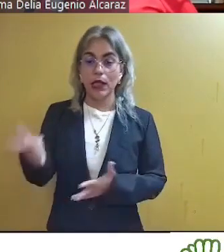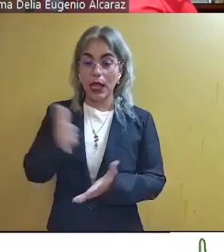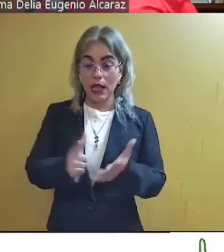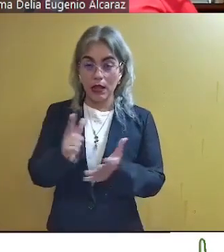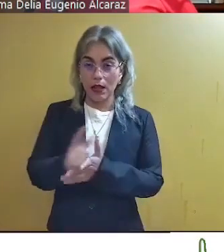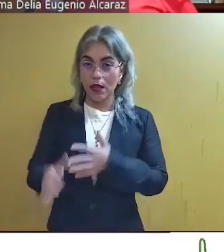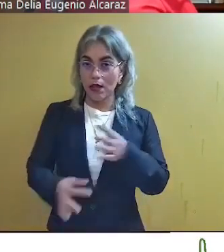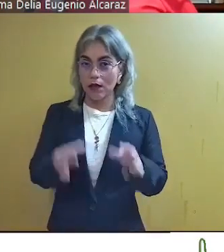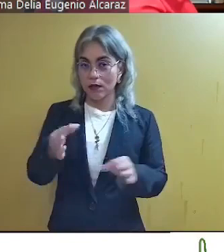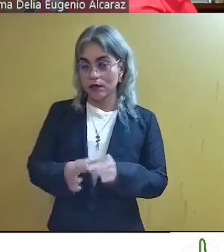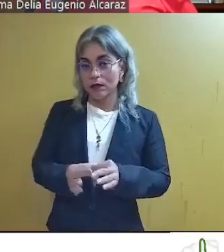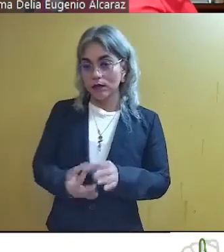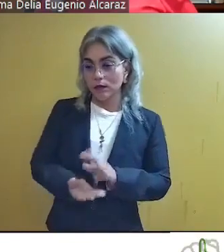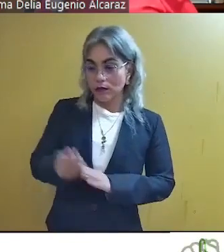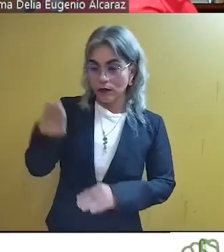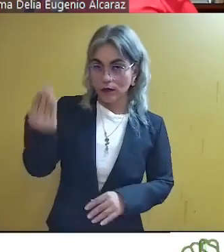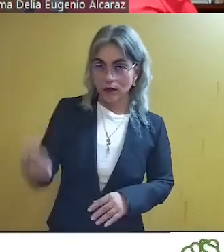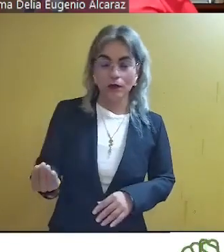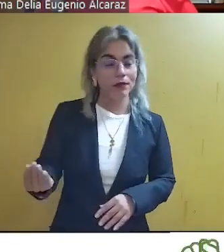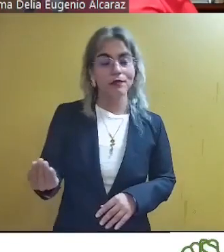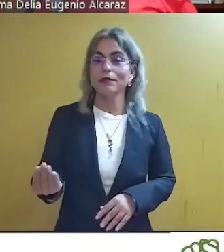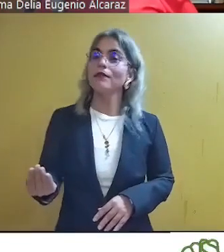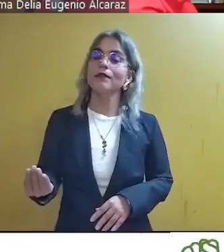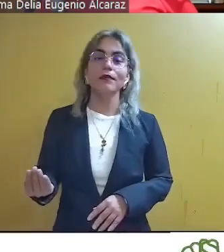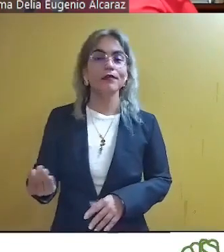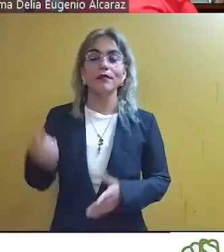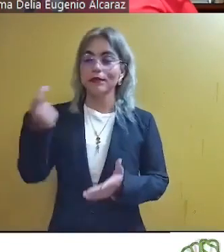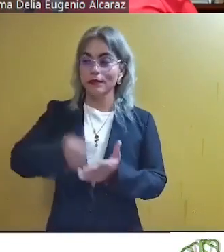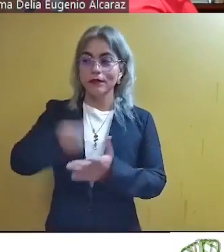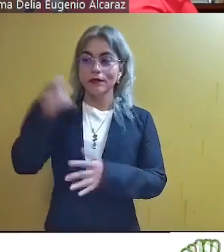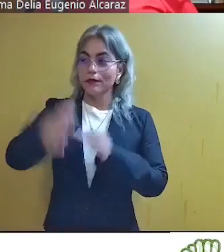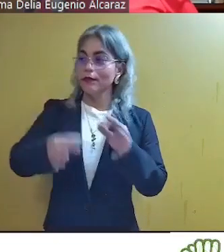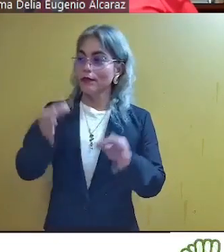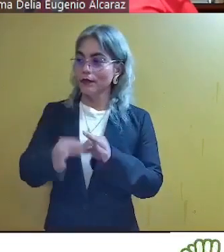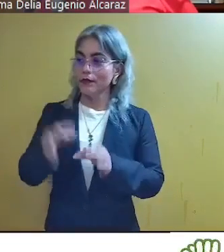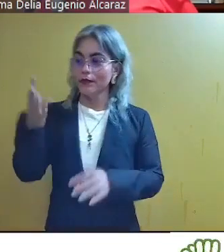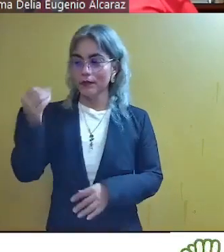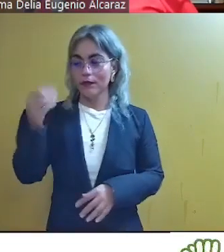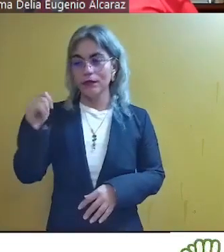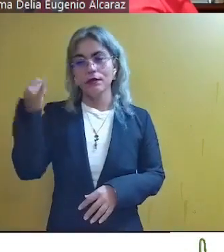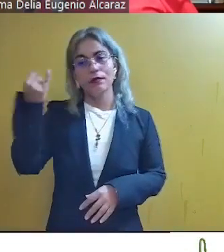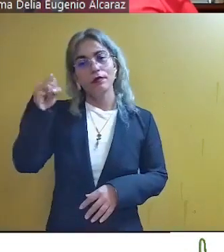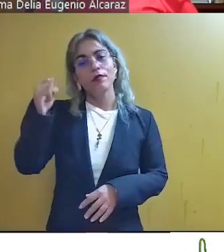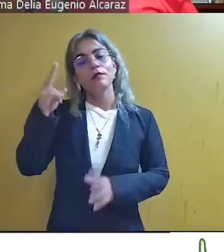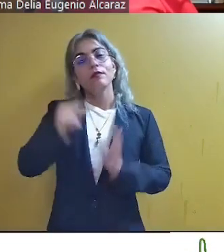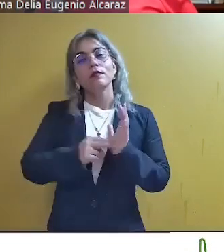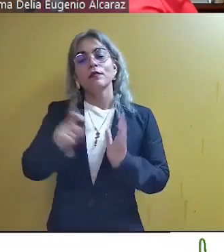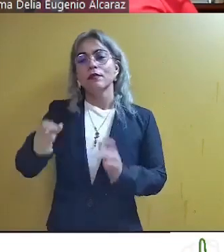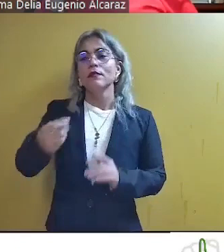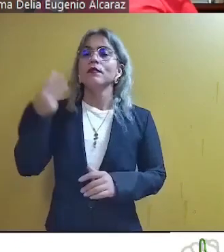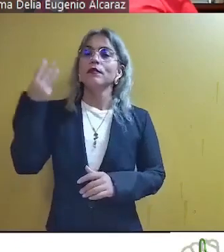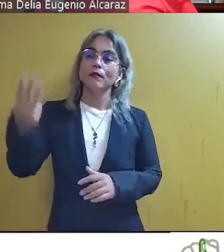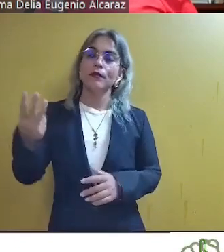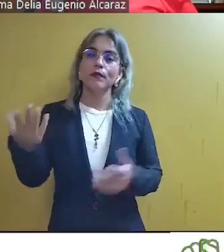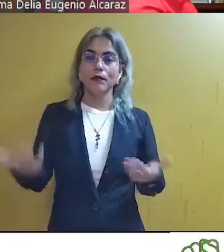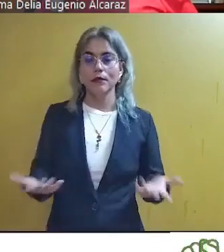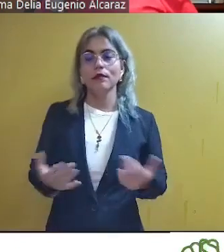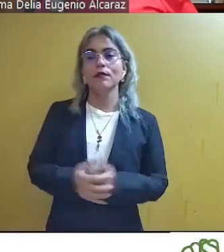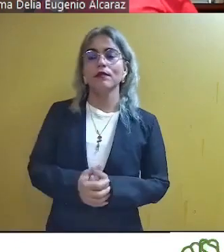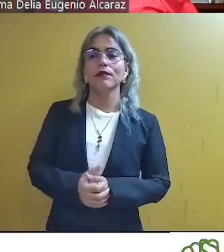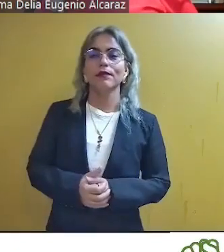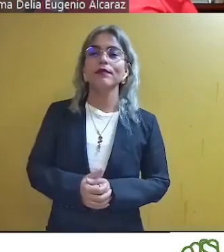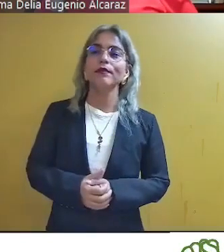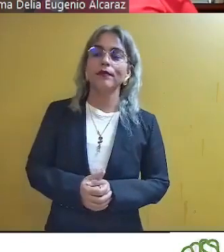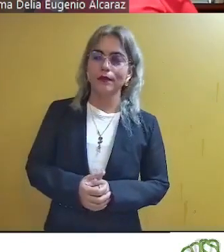imposibilidad material y jurídica para dar cumplimiento a la sentencia de fecha 9 de junio de 2023, al no existir evidencia